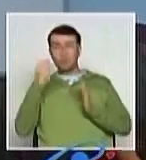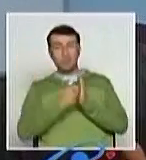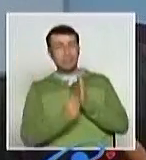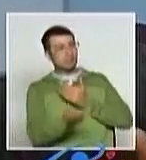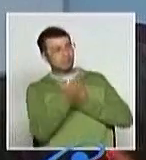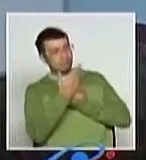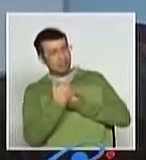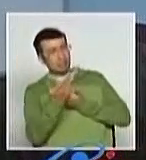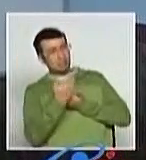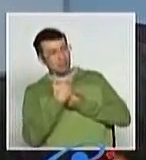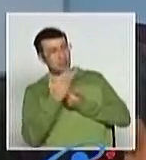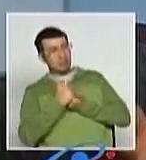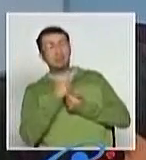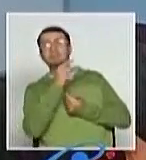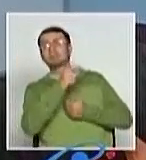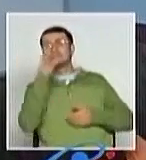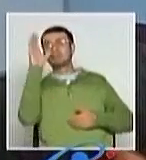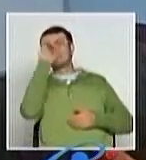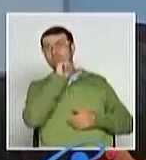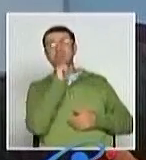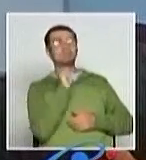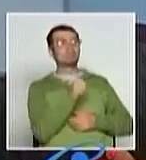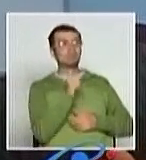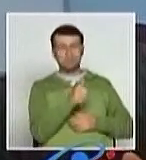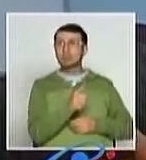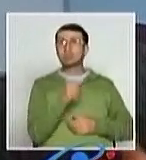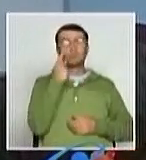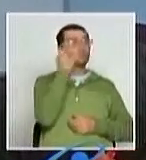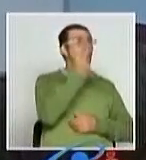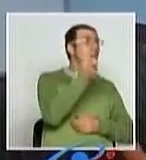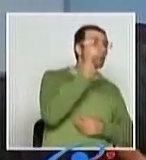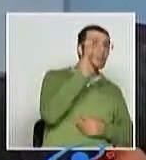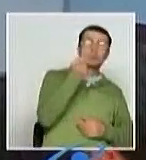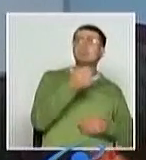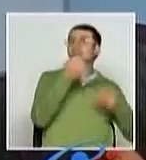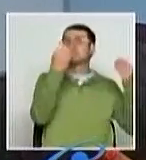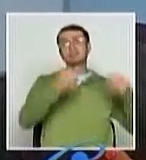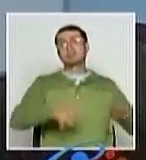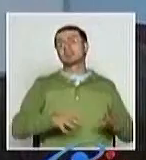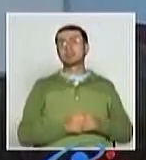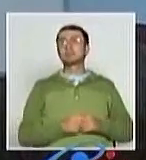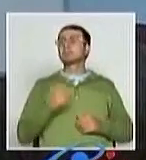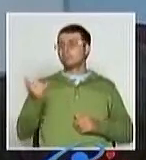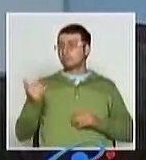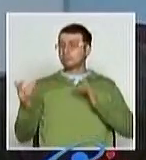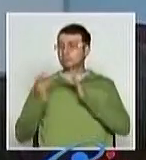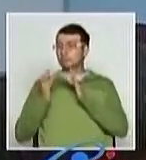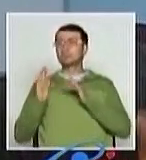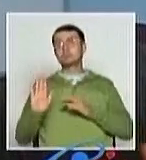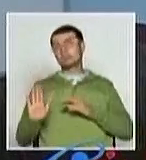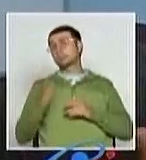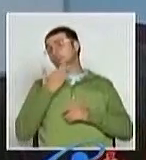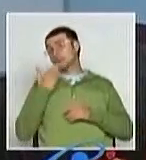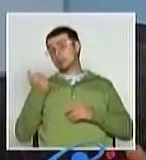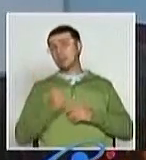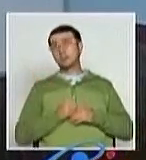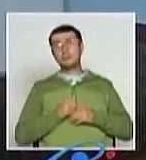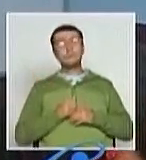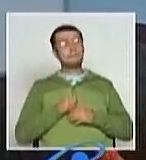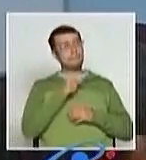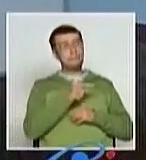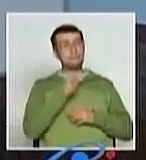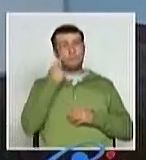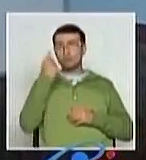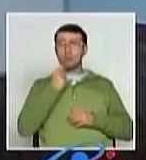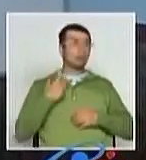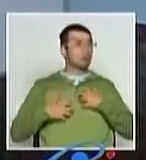que lo que ella estaba buscando era en el lugar inadecuado estaba buscando trastornos de ansiedad que no tenía estaba buscando trastornos de pánico